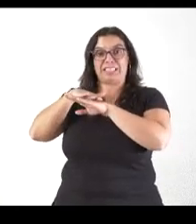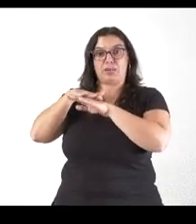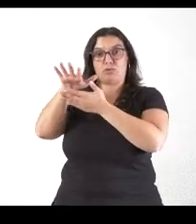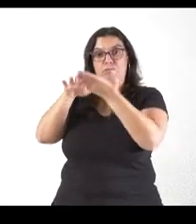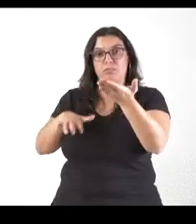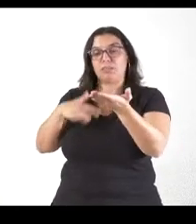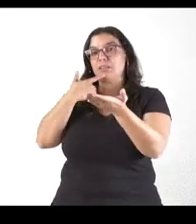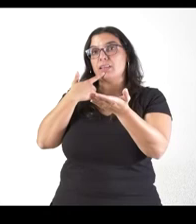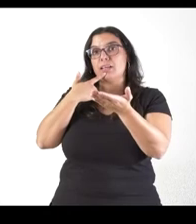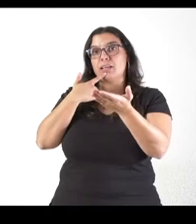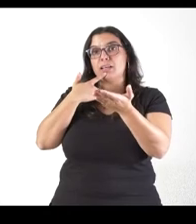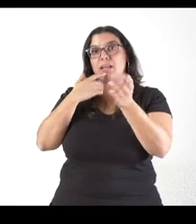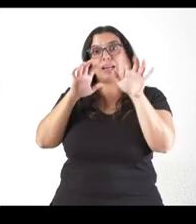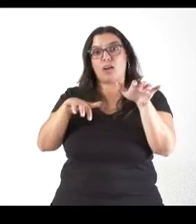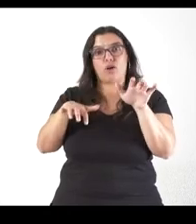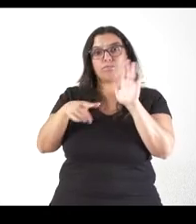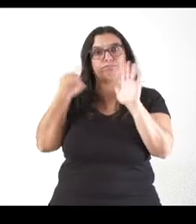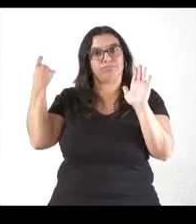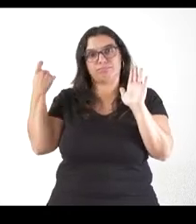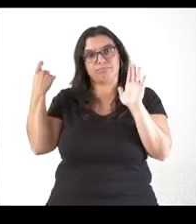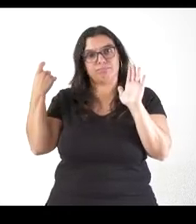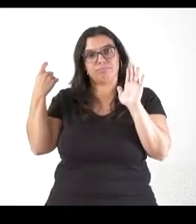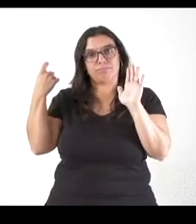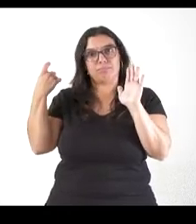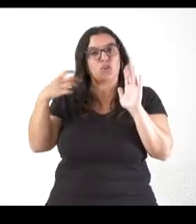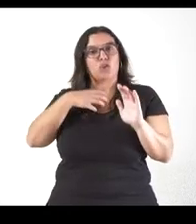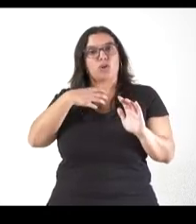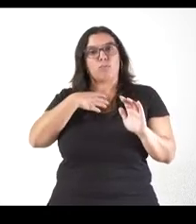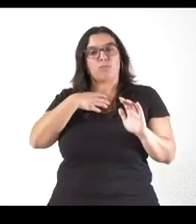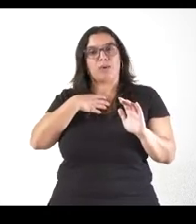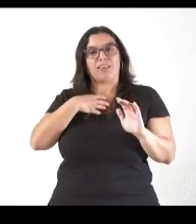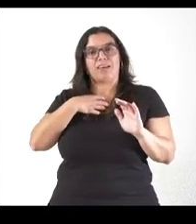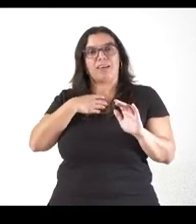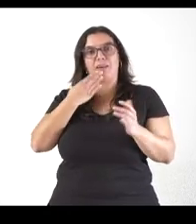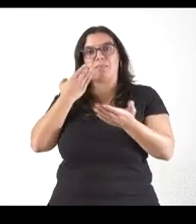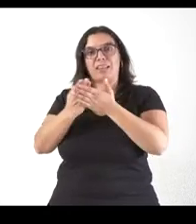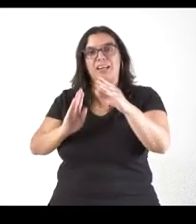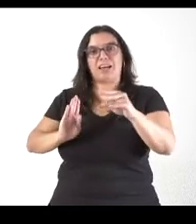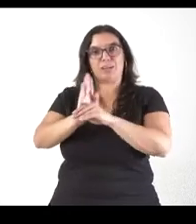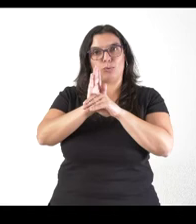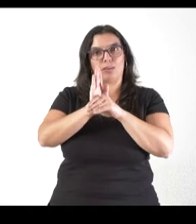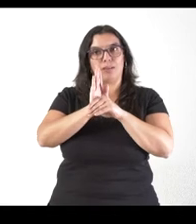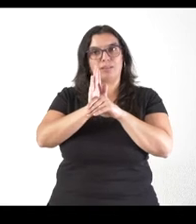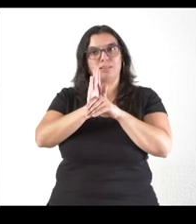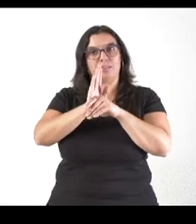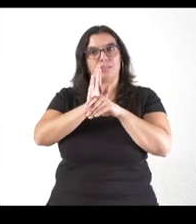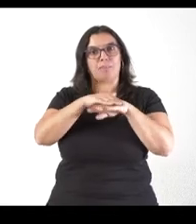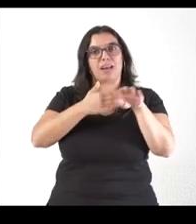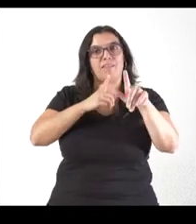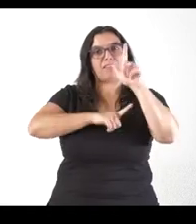León no quedaría dentro de la posibilidad de poner en marcha esas ayudas insisto en comunicación con Madrid